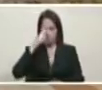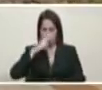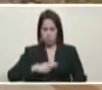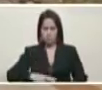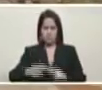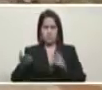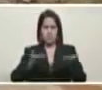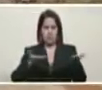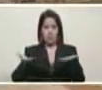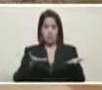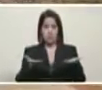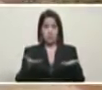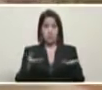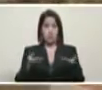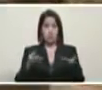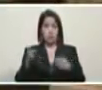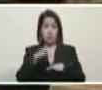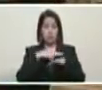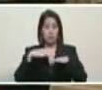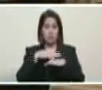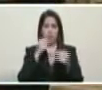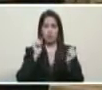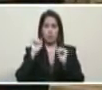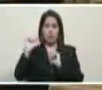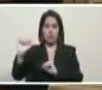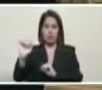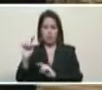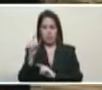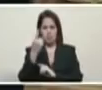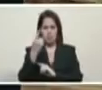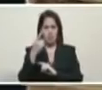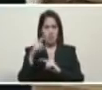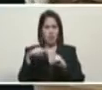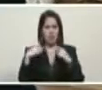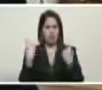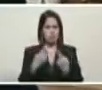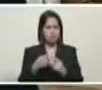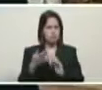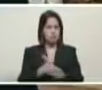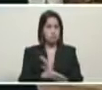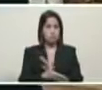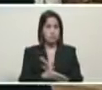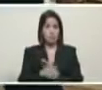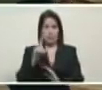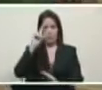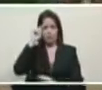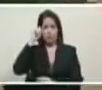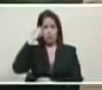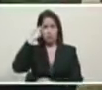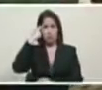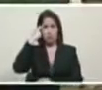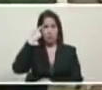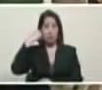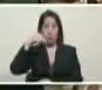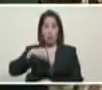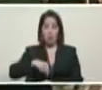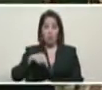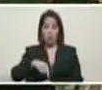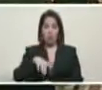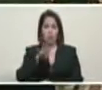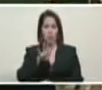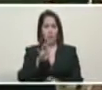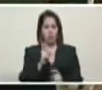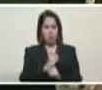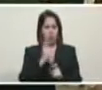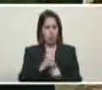Ministerio del Poder Popular para la Defensa en su primera clase. Recordemos que la tarde del 4 de agosto de